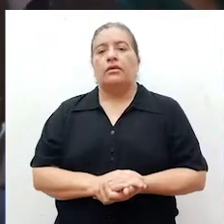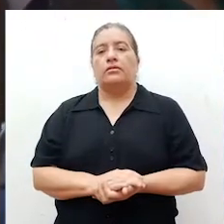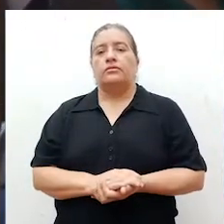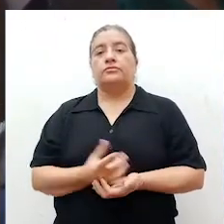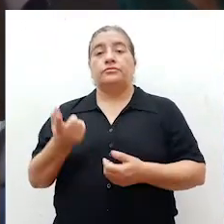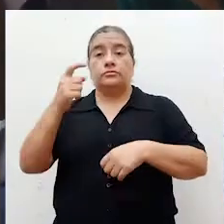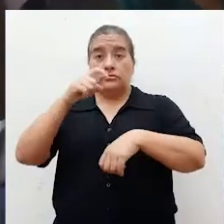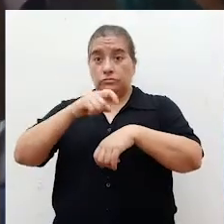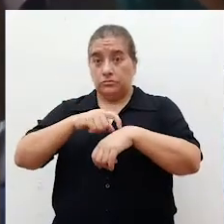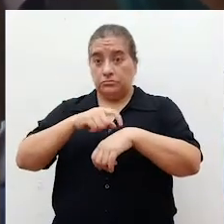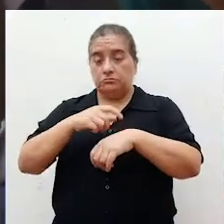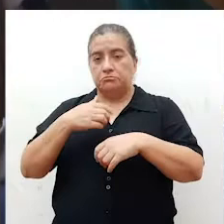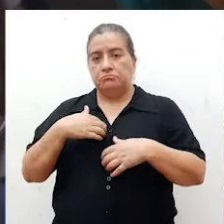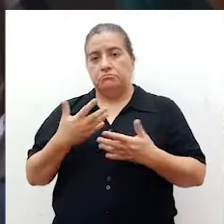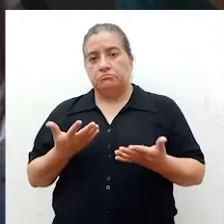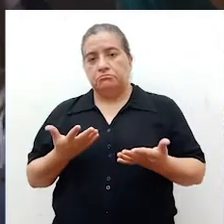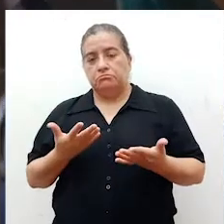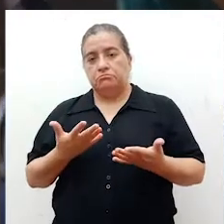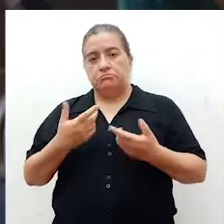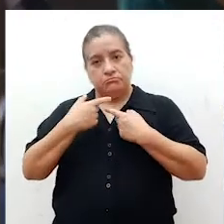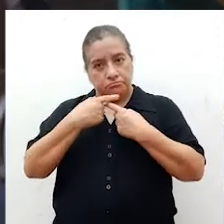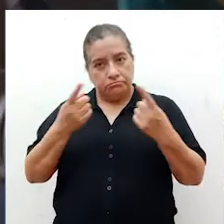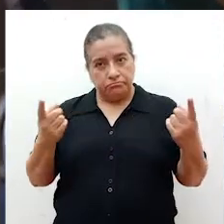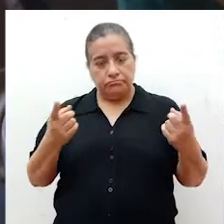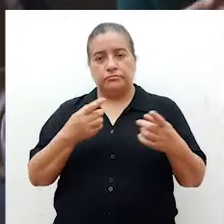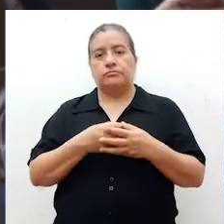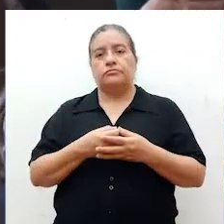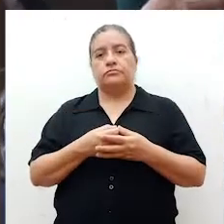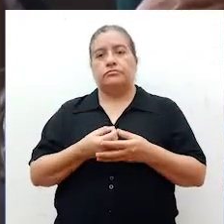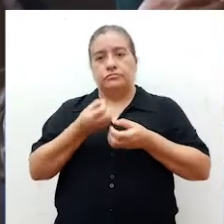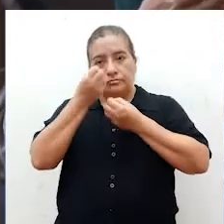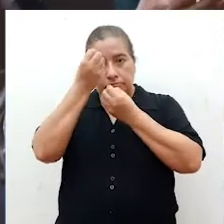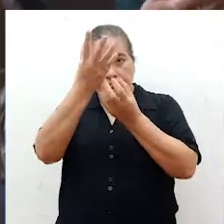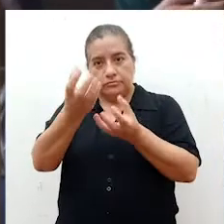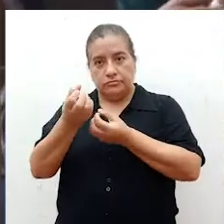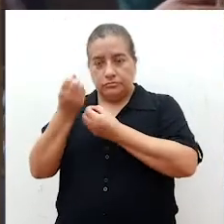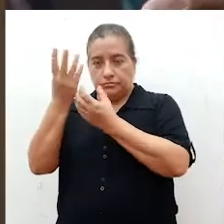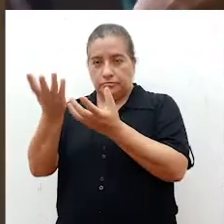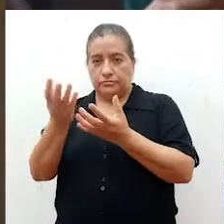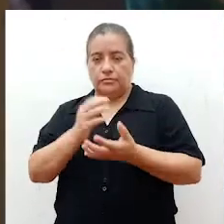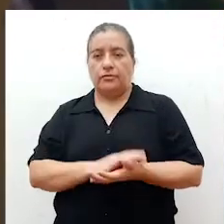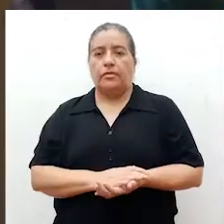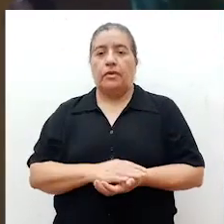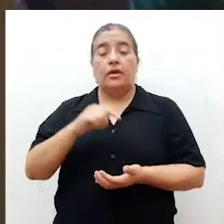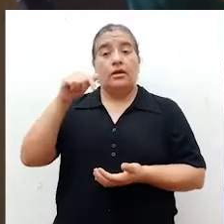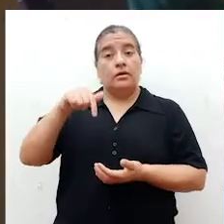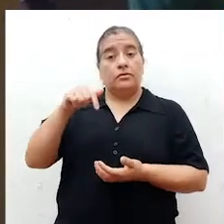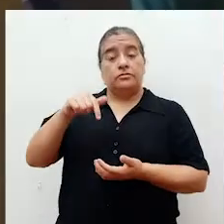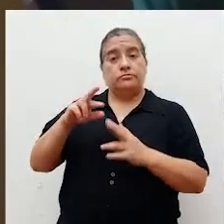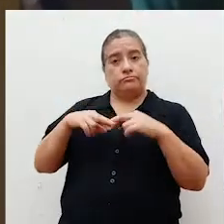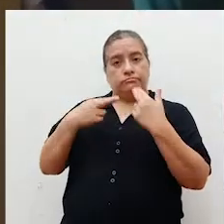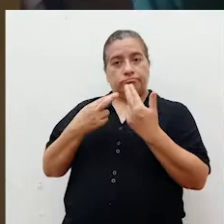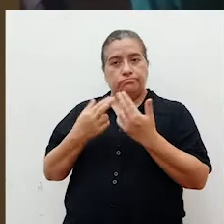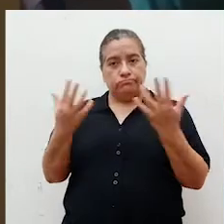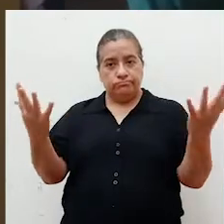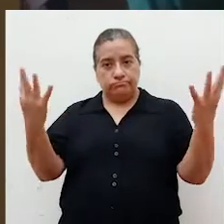Las razones las sabemos por qué, pero el momento me permite también compartir con